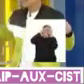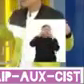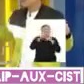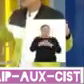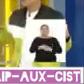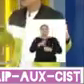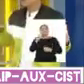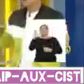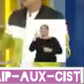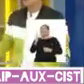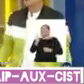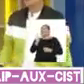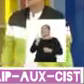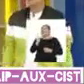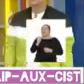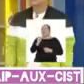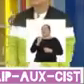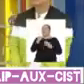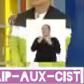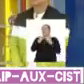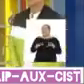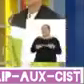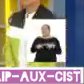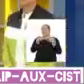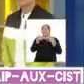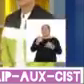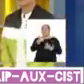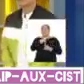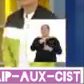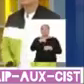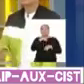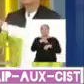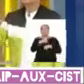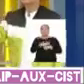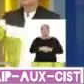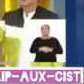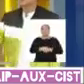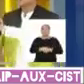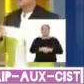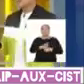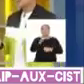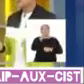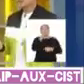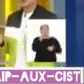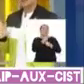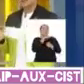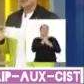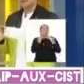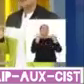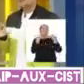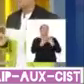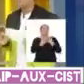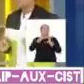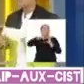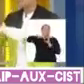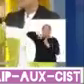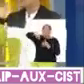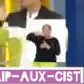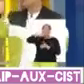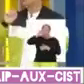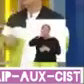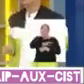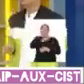¡No! Perdiste, ahora es mi turno. Tu trabajo está relacionado con la tierra y el